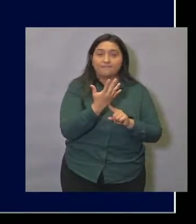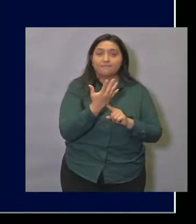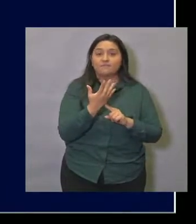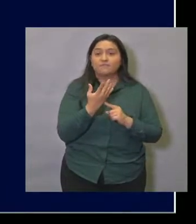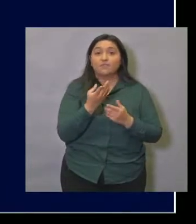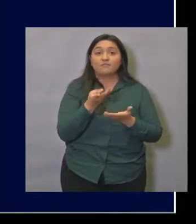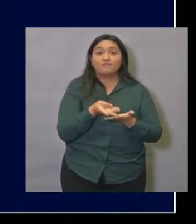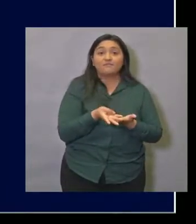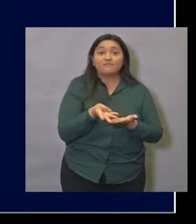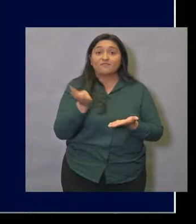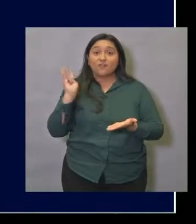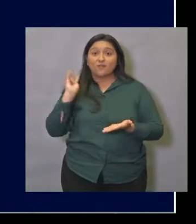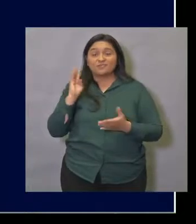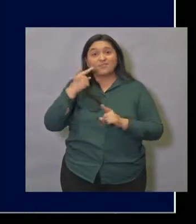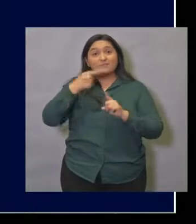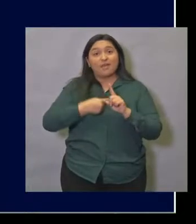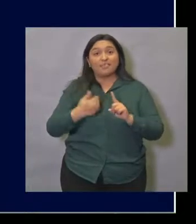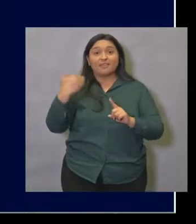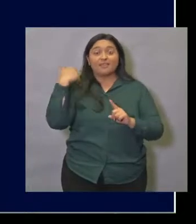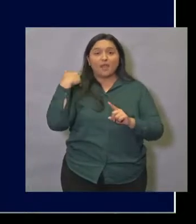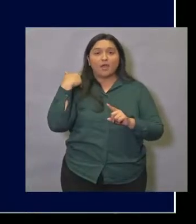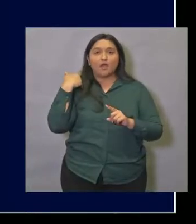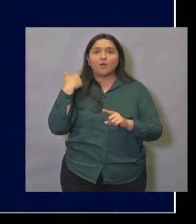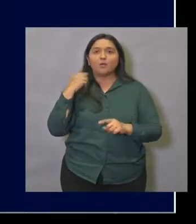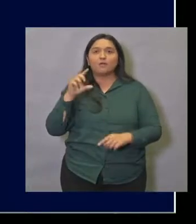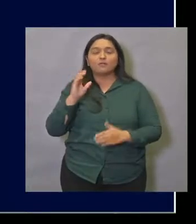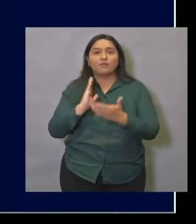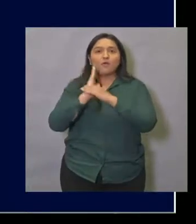ese número era de más de 100.